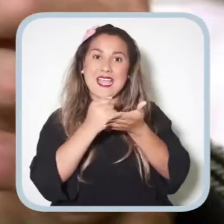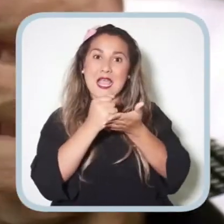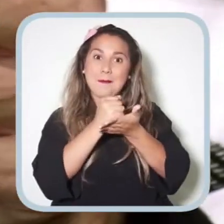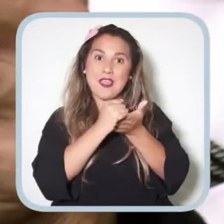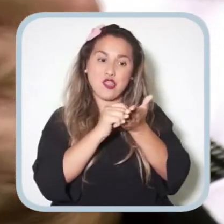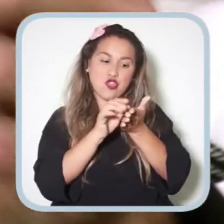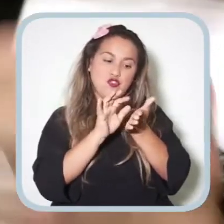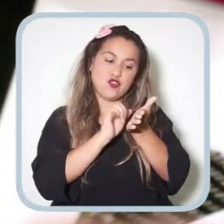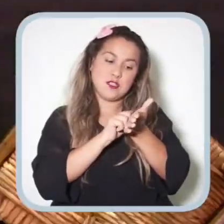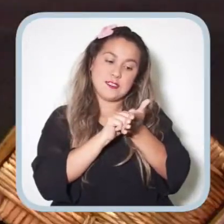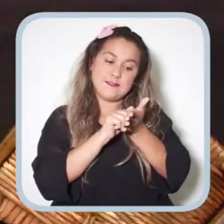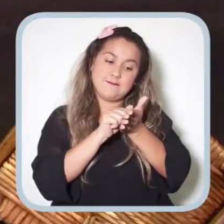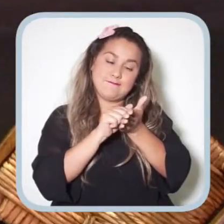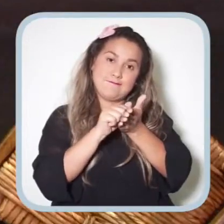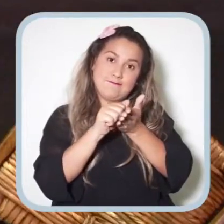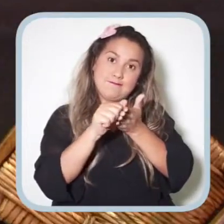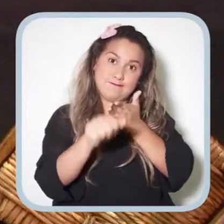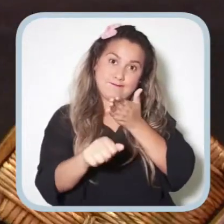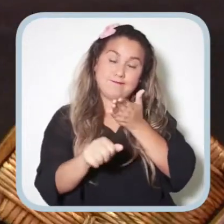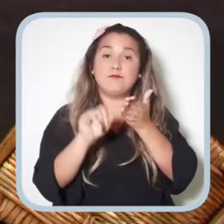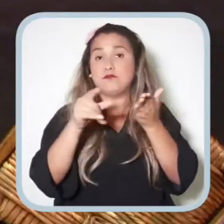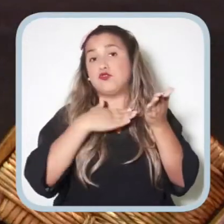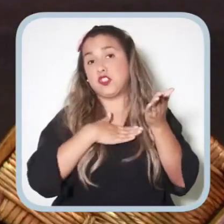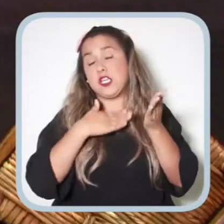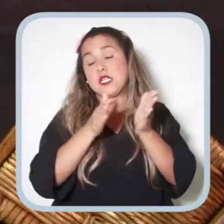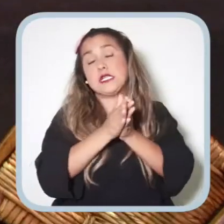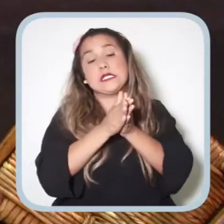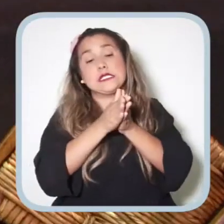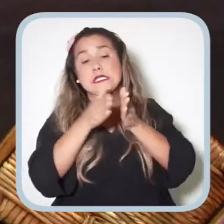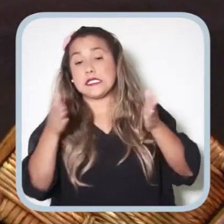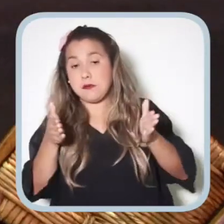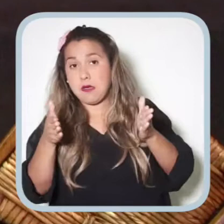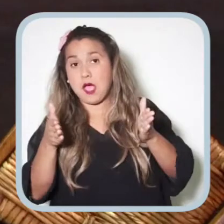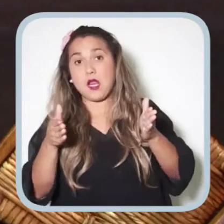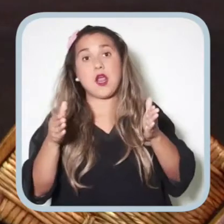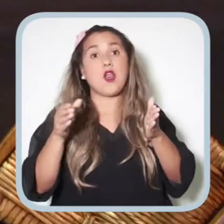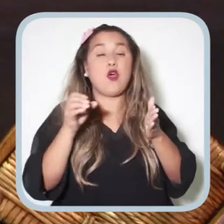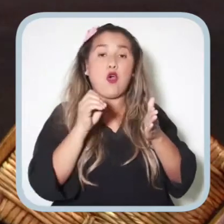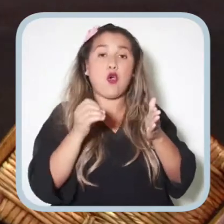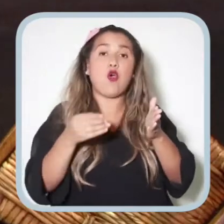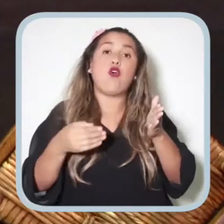y si ustedes quieren las separan o simplemente la pegan